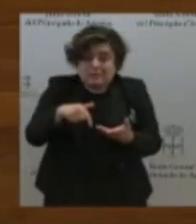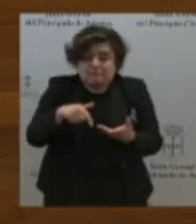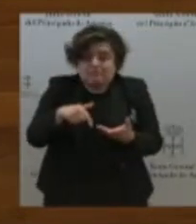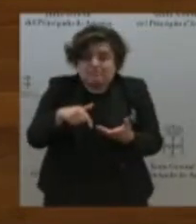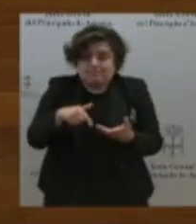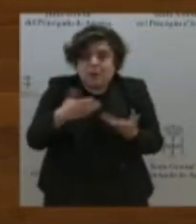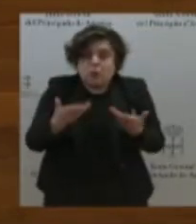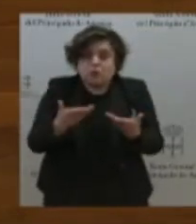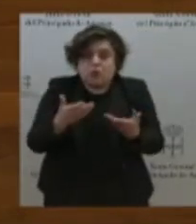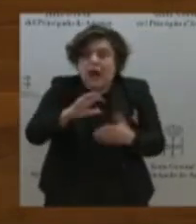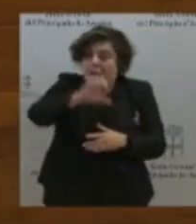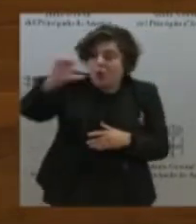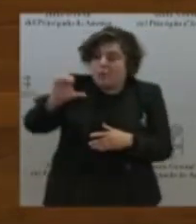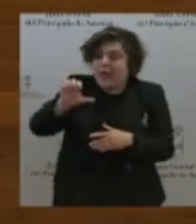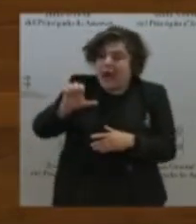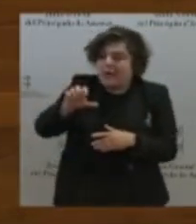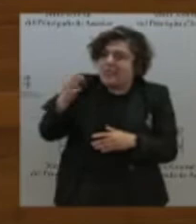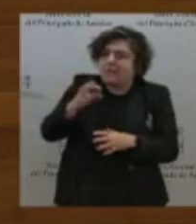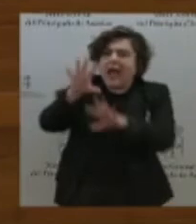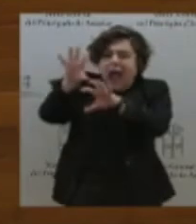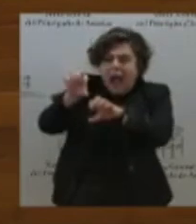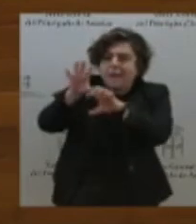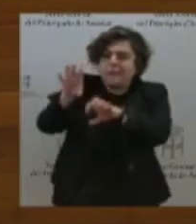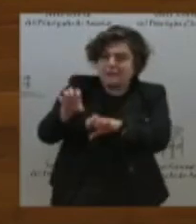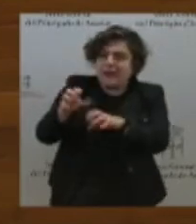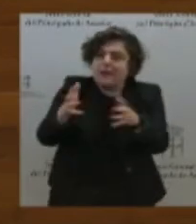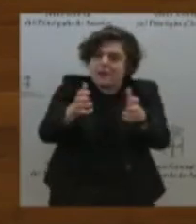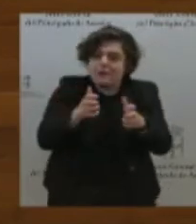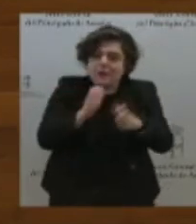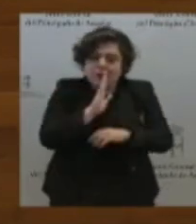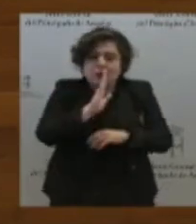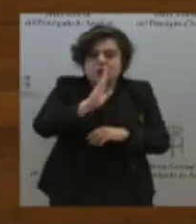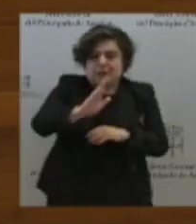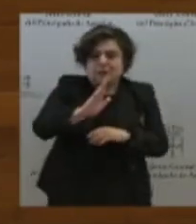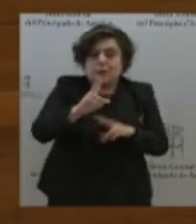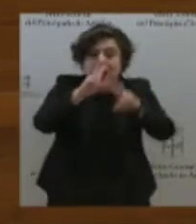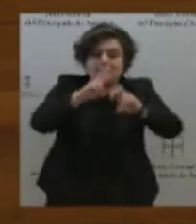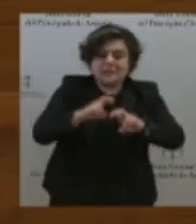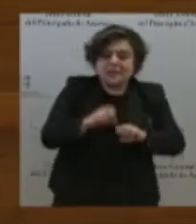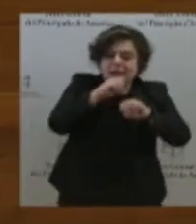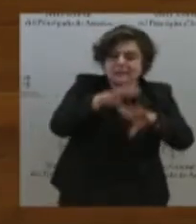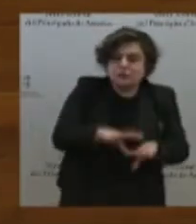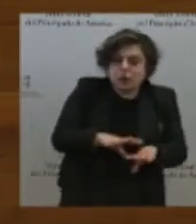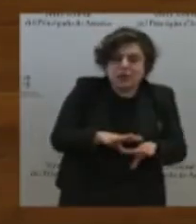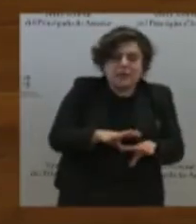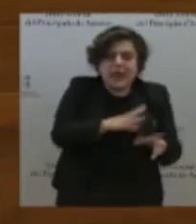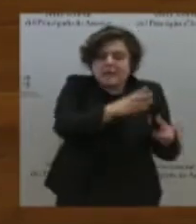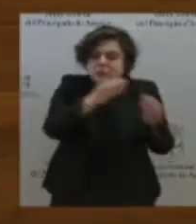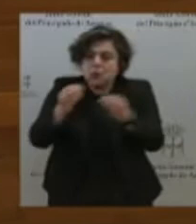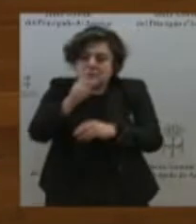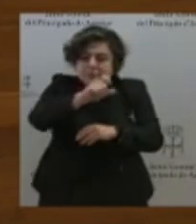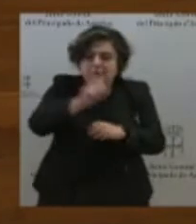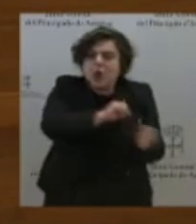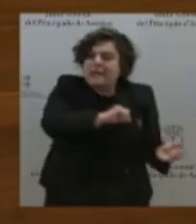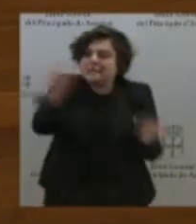también beneficiarnos directamente para investigar la historia de las decenas de miles de personas exiliadas, perseguidas por las dictaduras de Vichy y